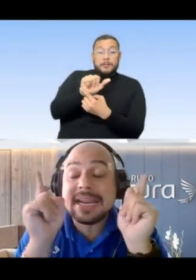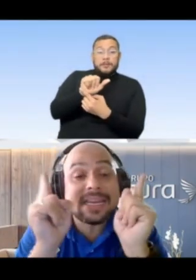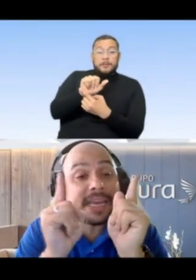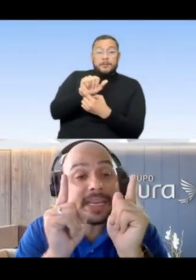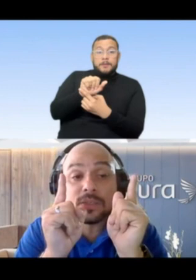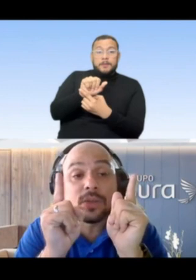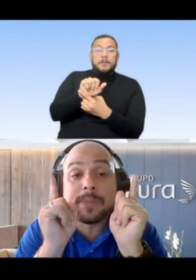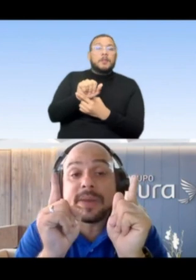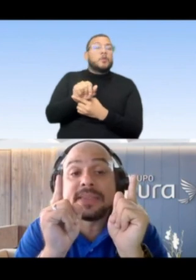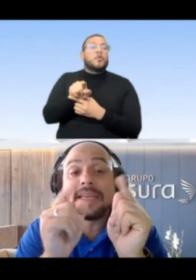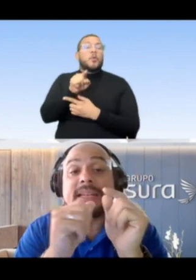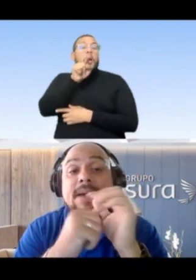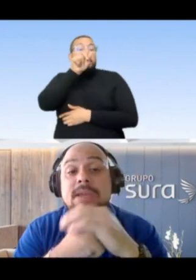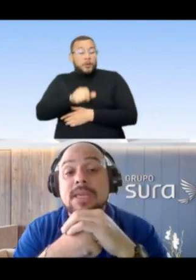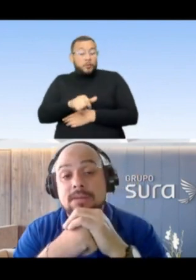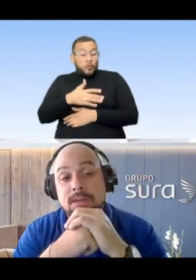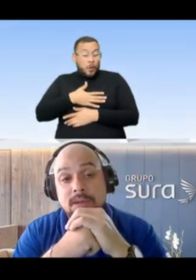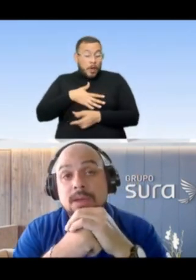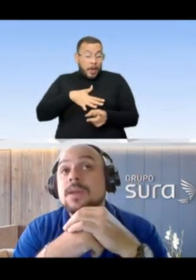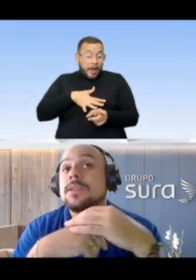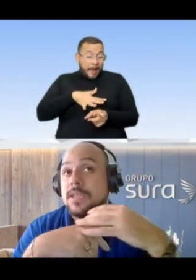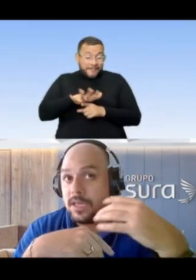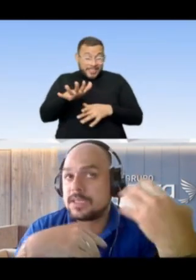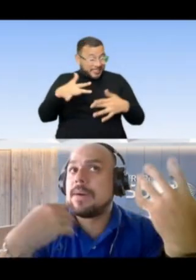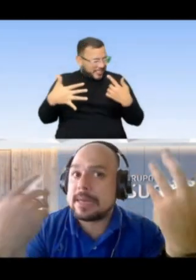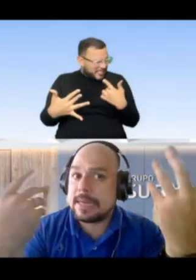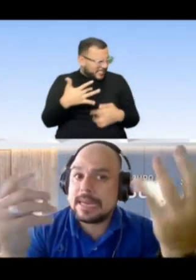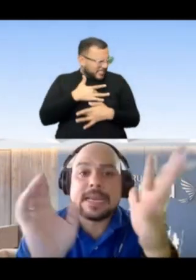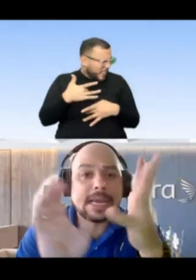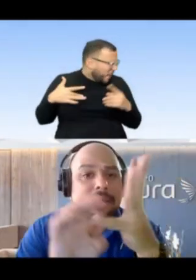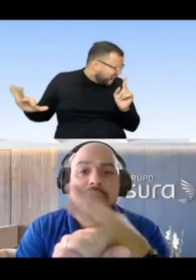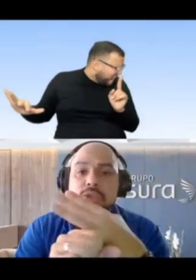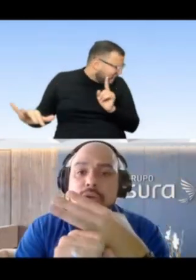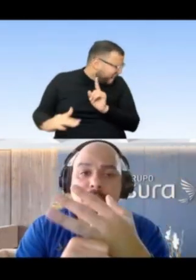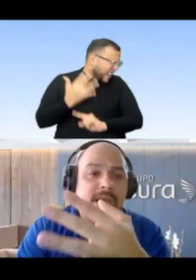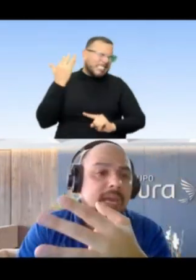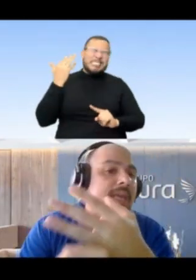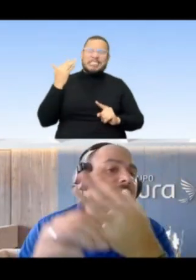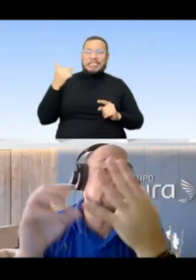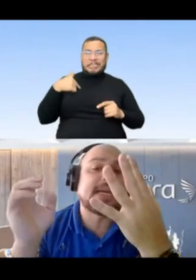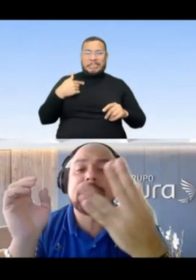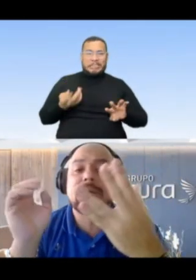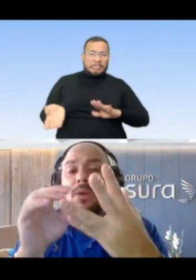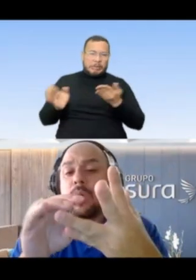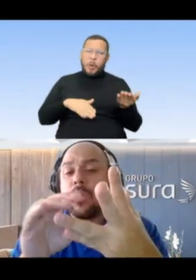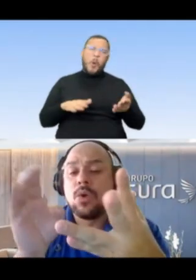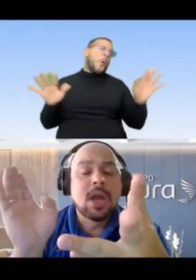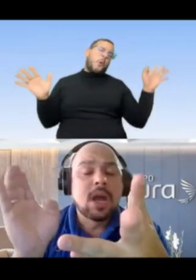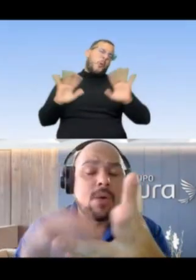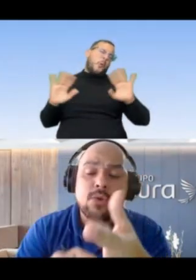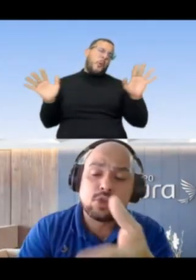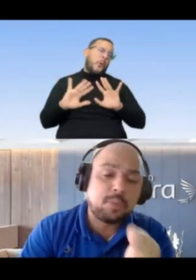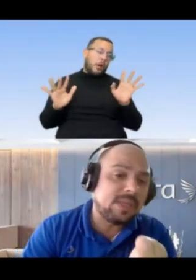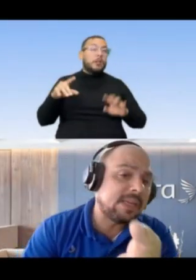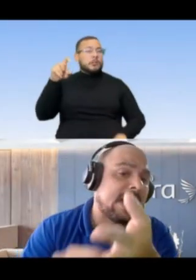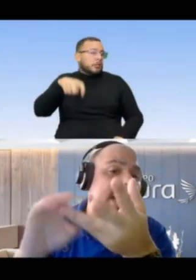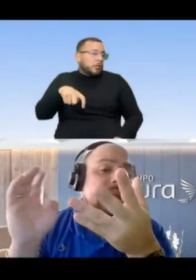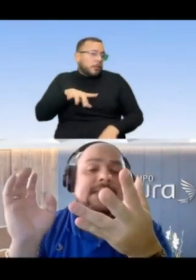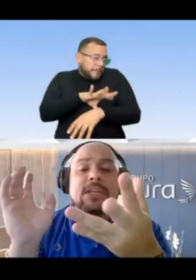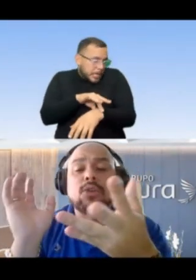no tiene riesgo de perder la vida. Sí, se va a requerir la atención médica, hay que llevarlo a